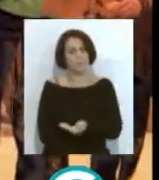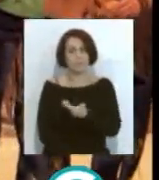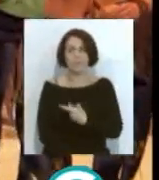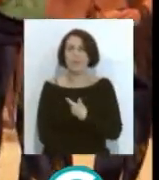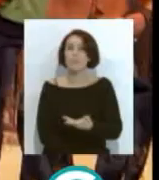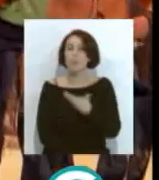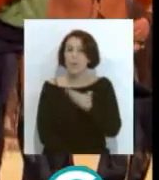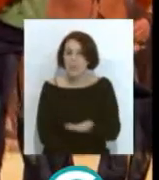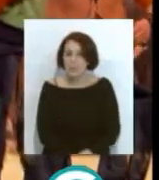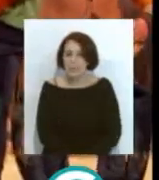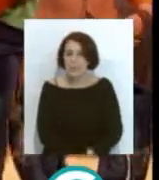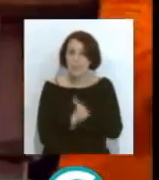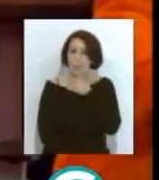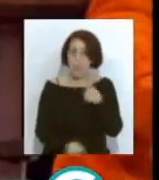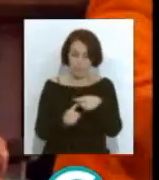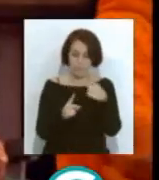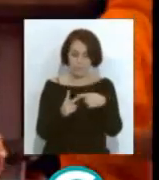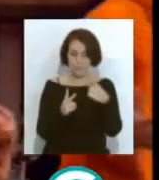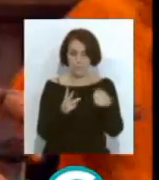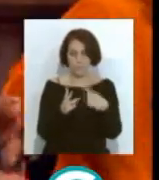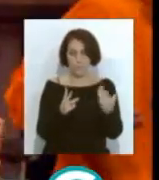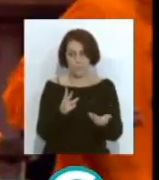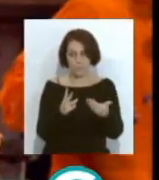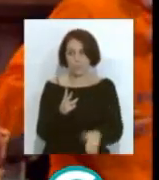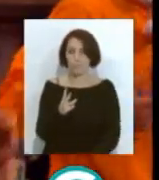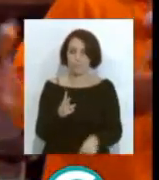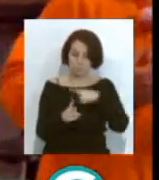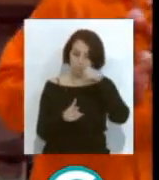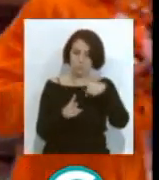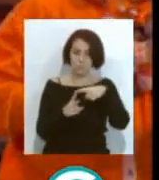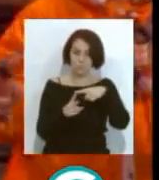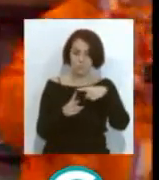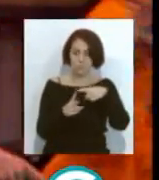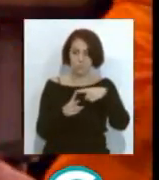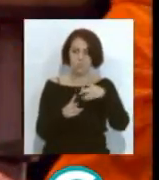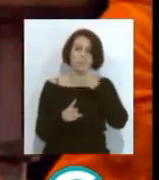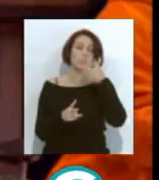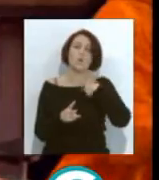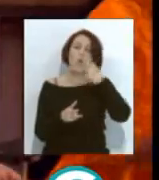Es importante por tres motivos fundamentales. En primer lugar, porque